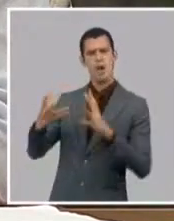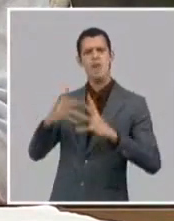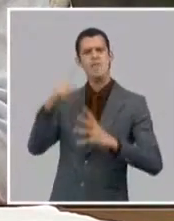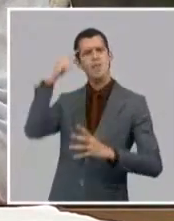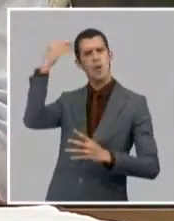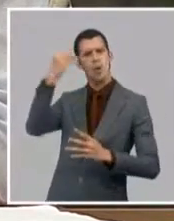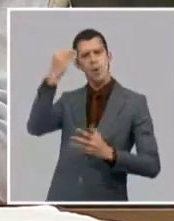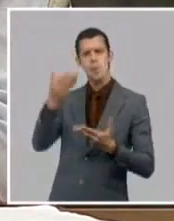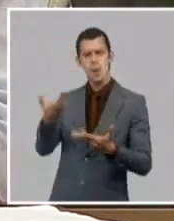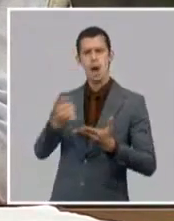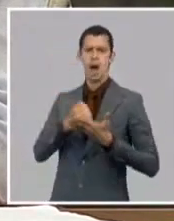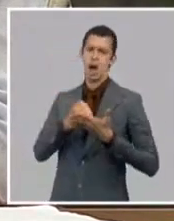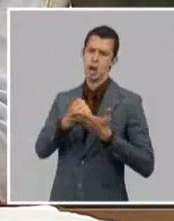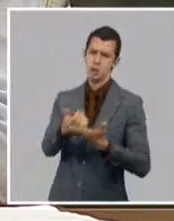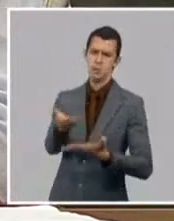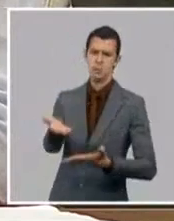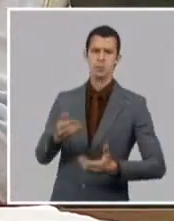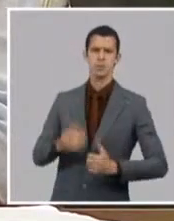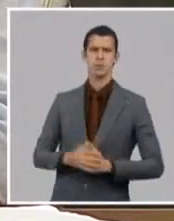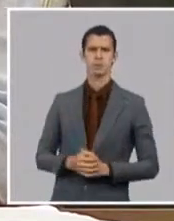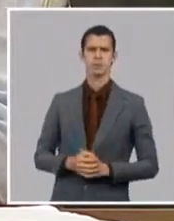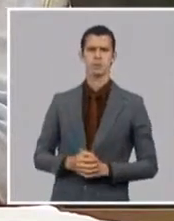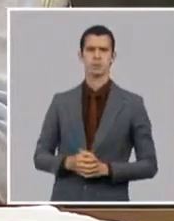en las prioridades, en las directrices